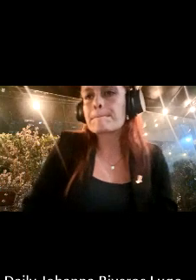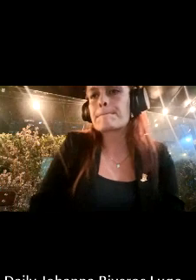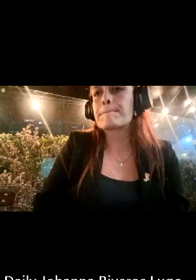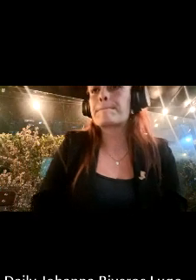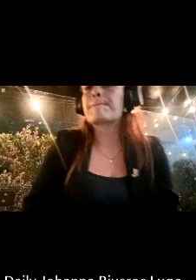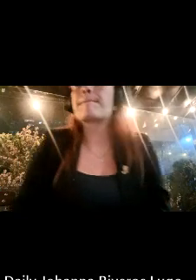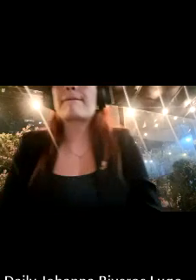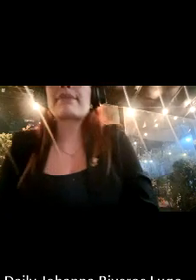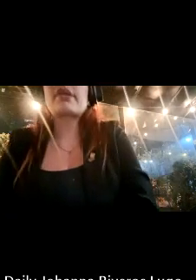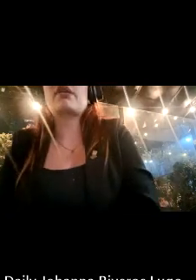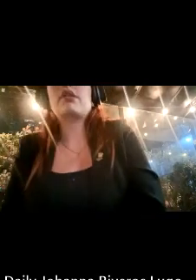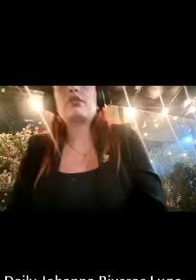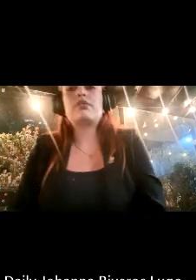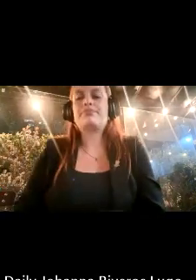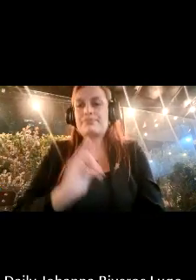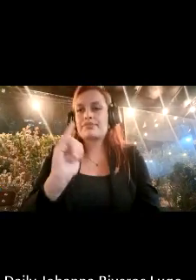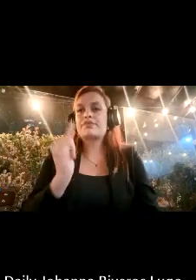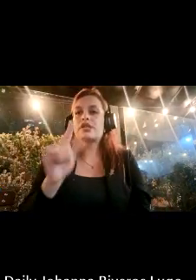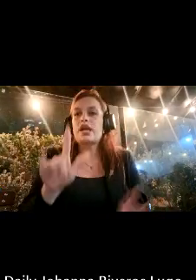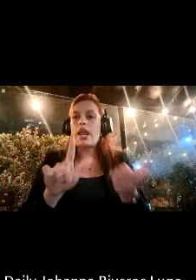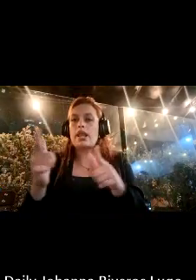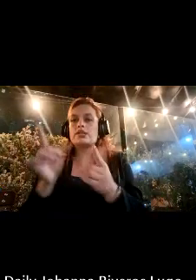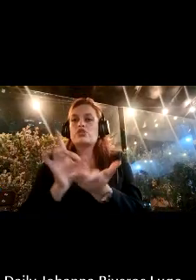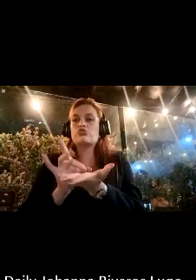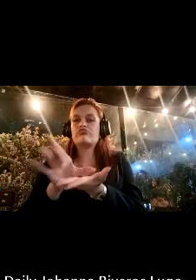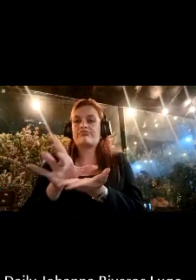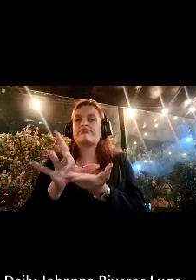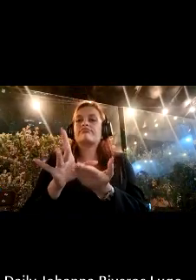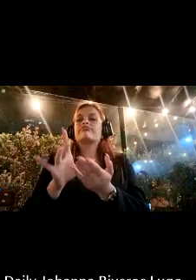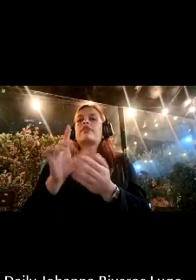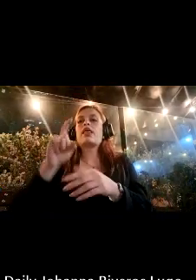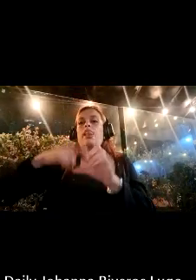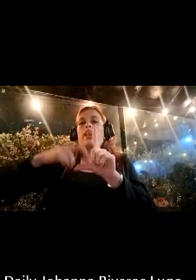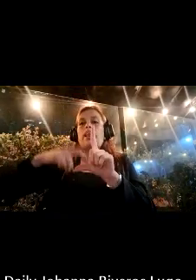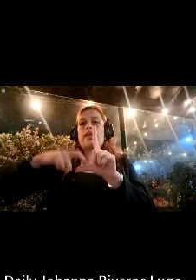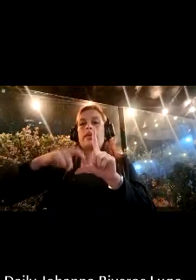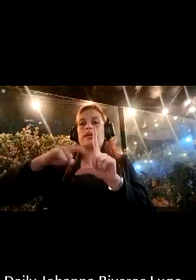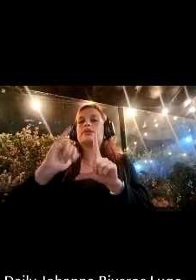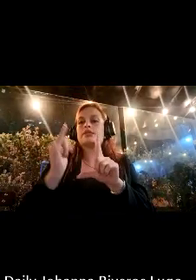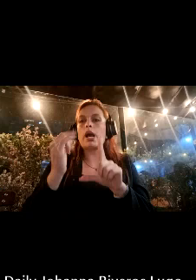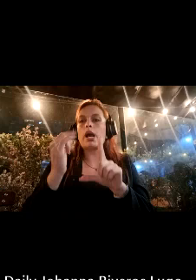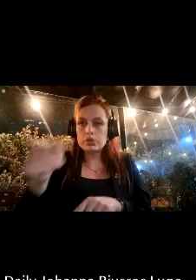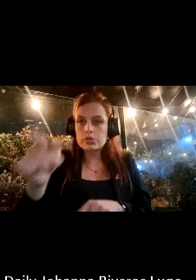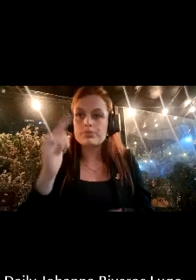Listo, ya les envié el enlace para que por favor lo revisen.